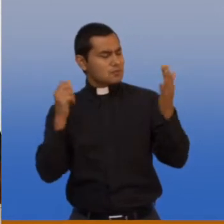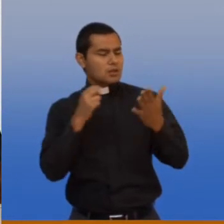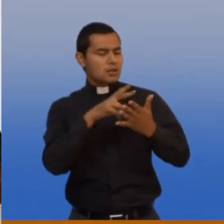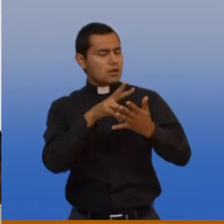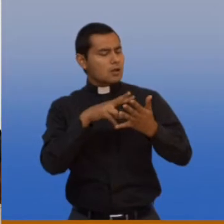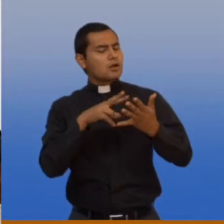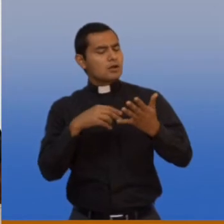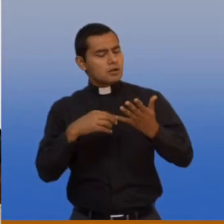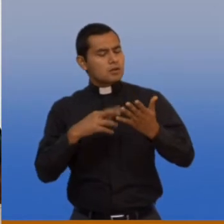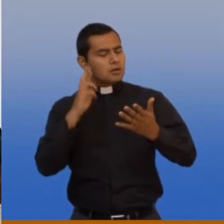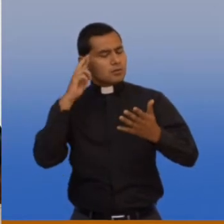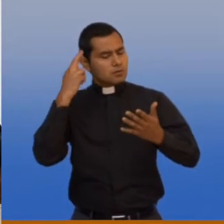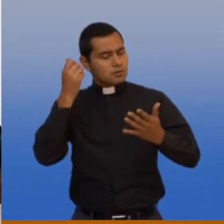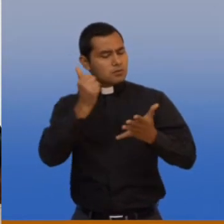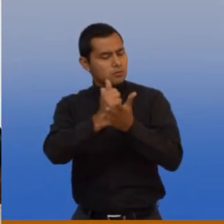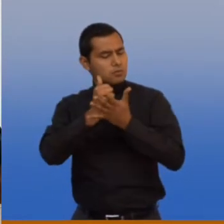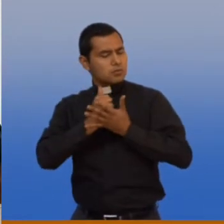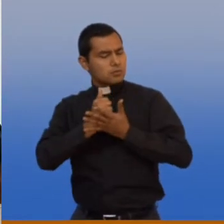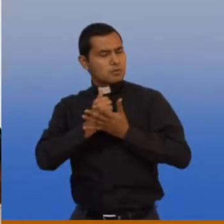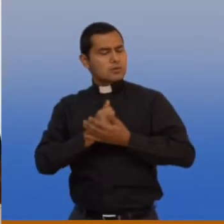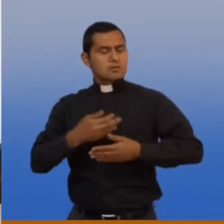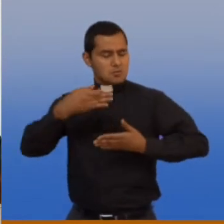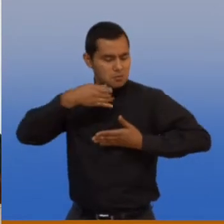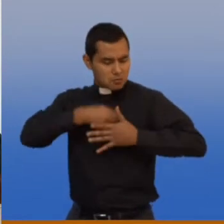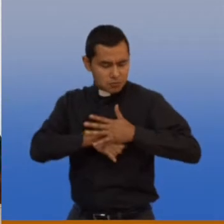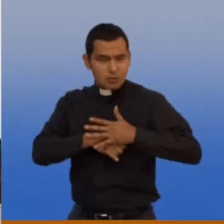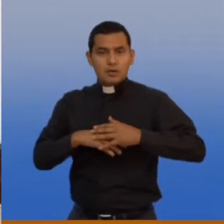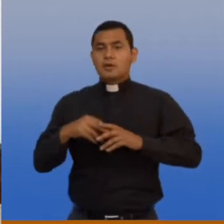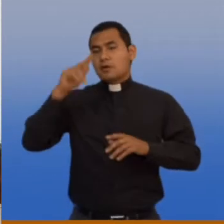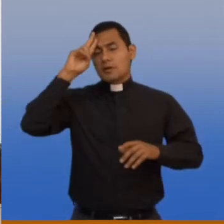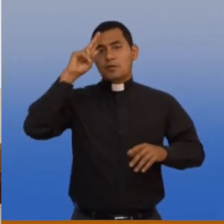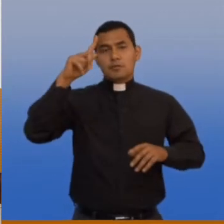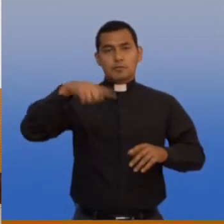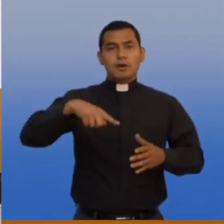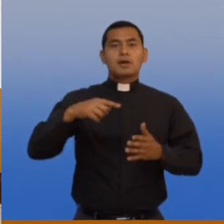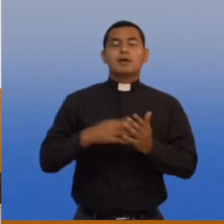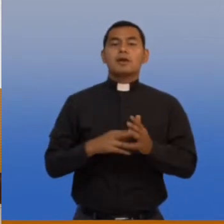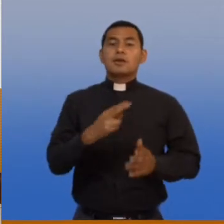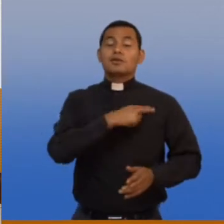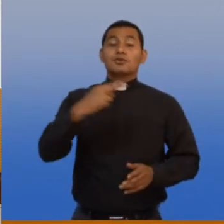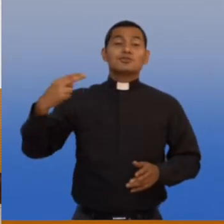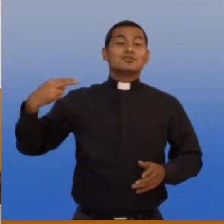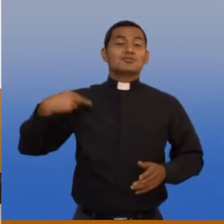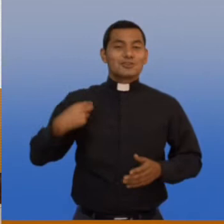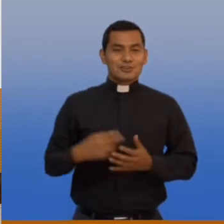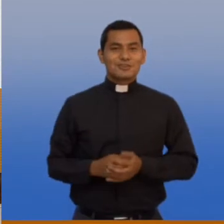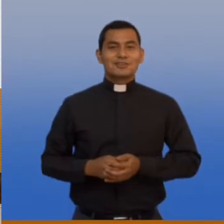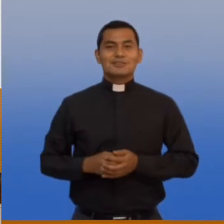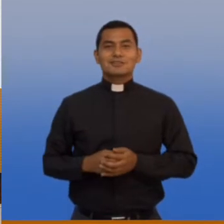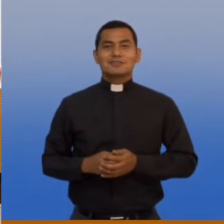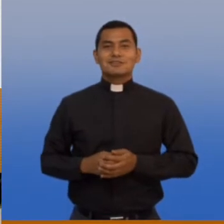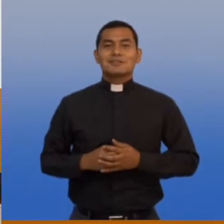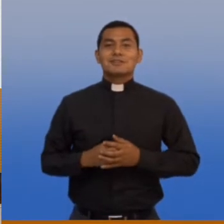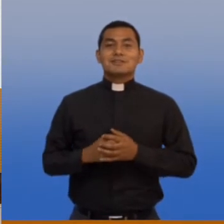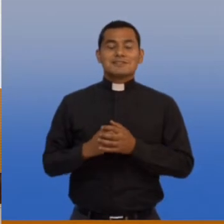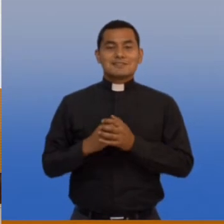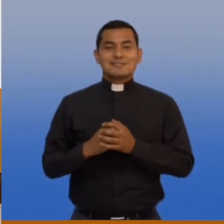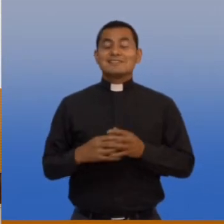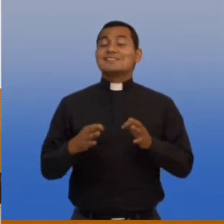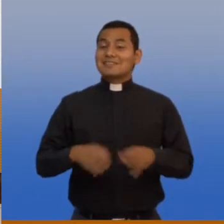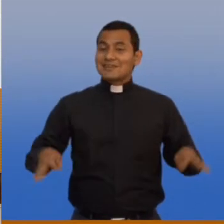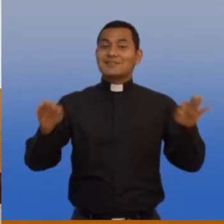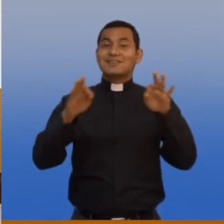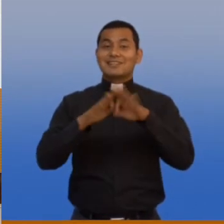hacer un ambiente de oración. Yo pienso que lo único que hace